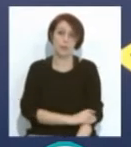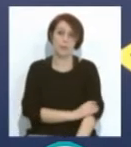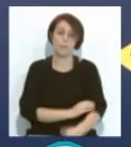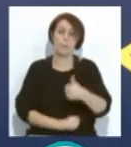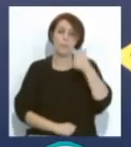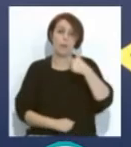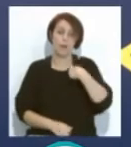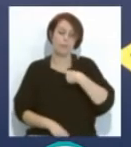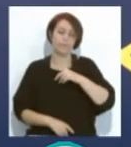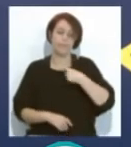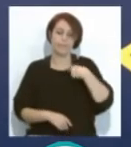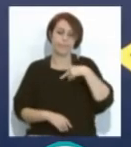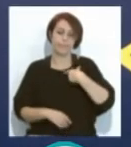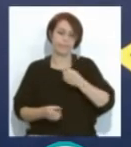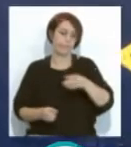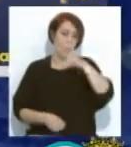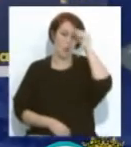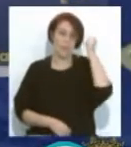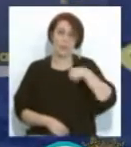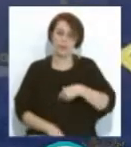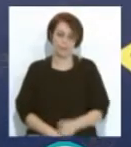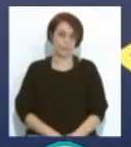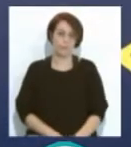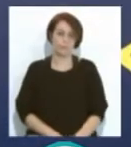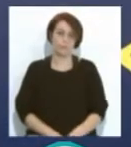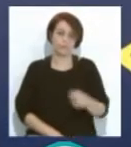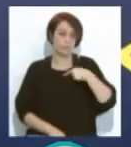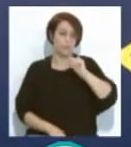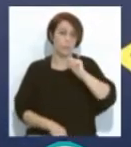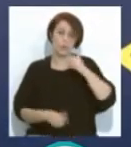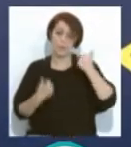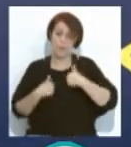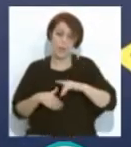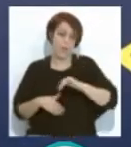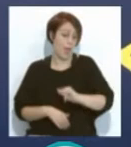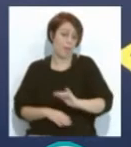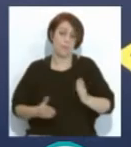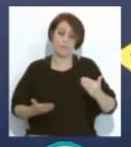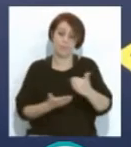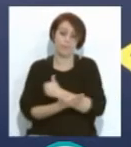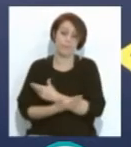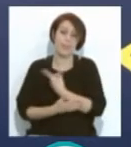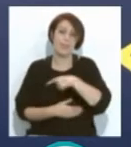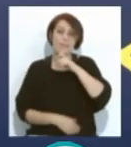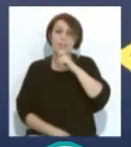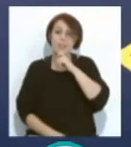los puntos que tenemos los tenemos y mirar para adelante siempre. Llevamos los puntos que llevamos, es complicado. Después de los partidos